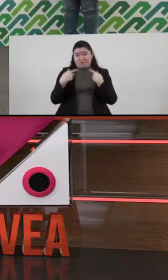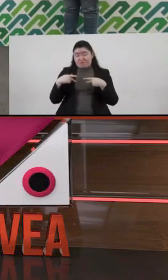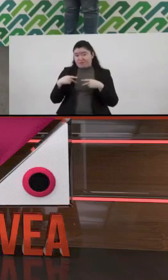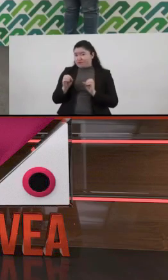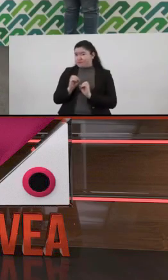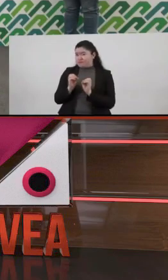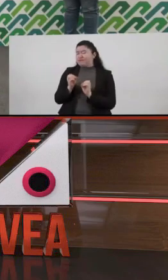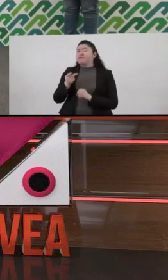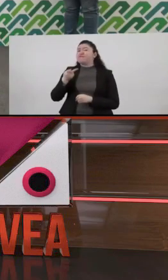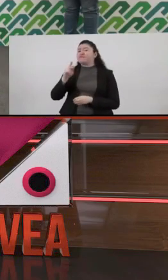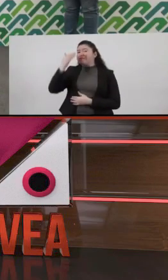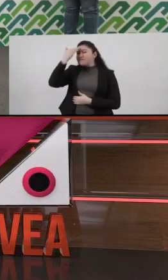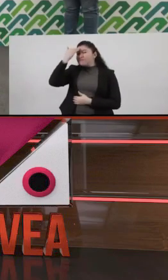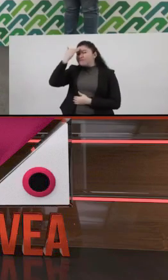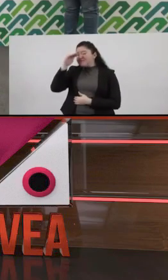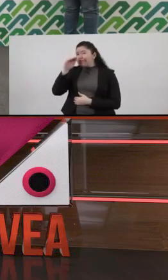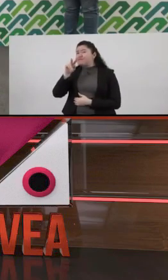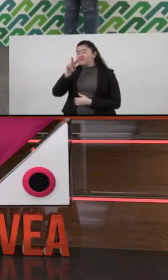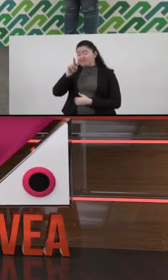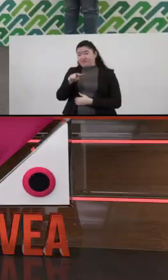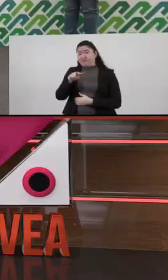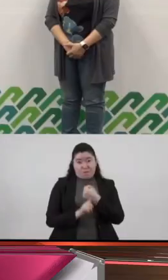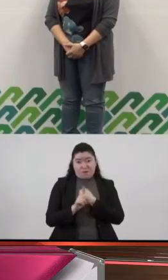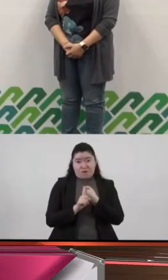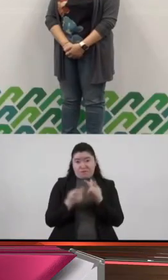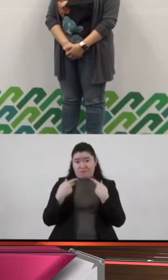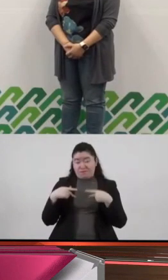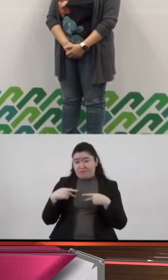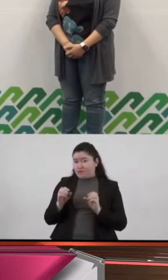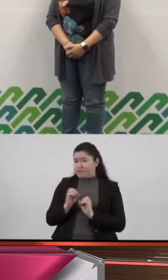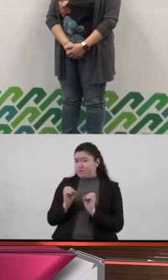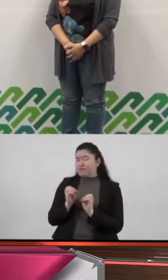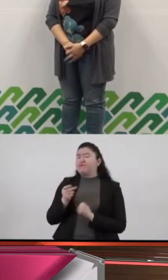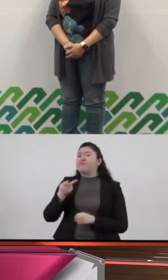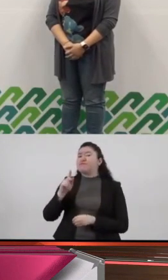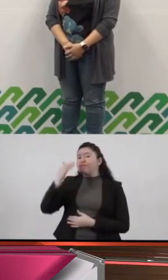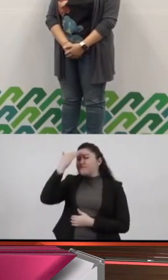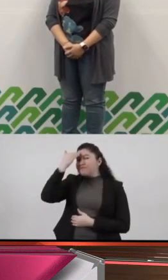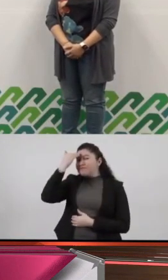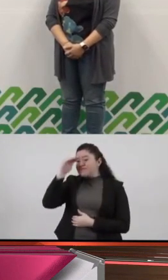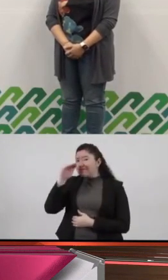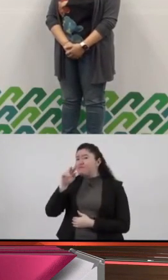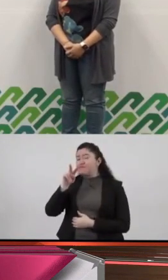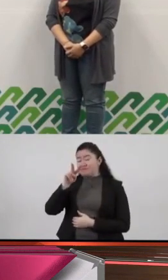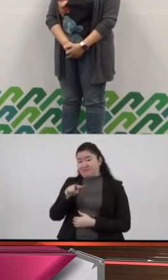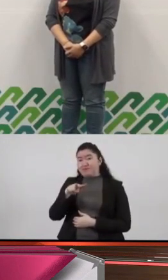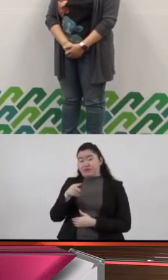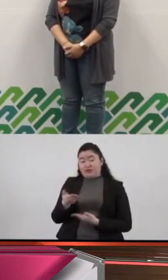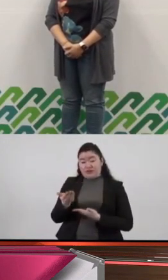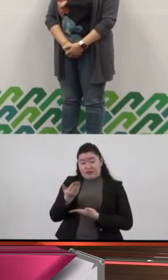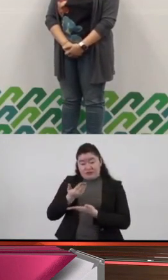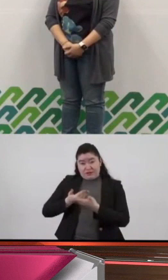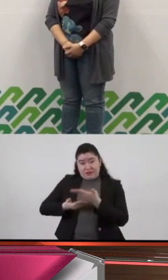embargo, a algunos reporteros les surgieron dudas acerca de los cambios positivos de esto. Saber entonces si se notará para el servicio